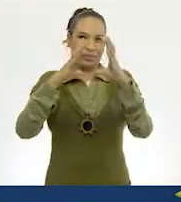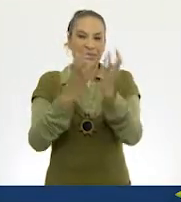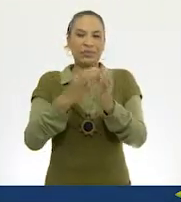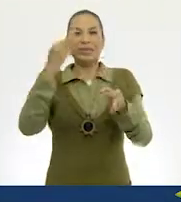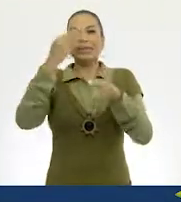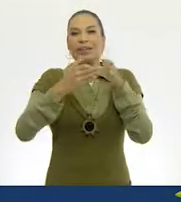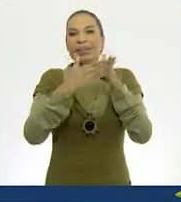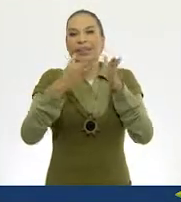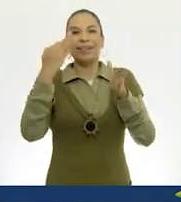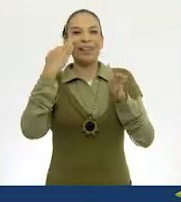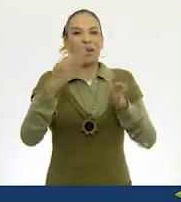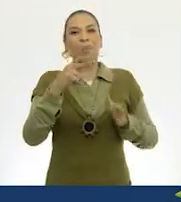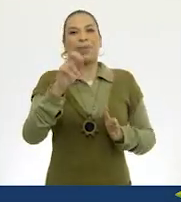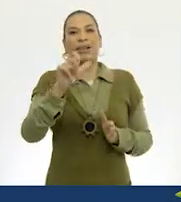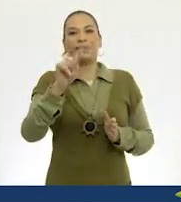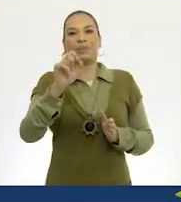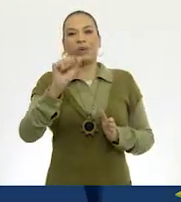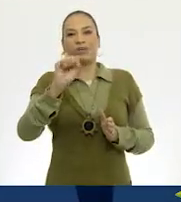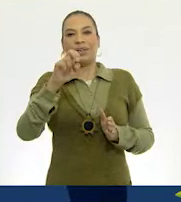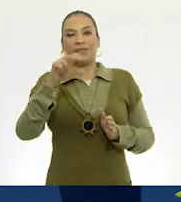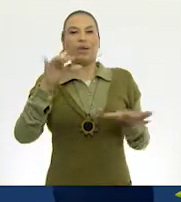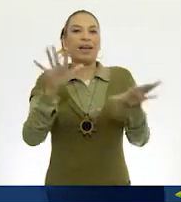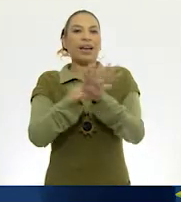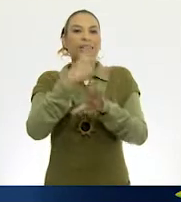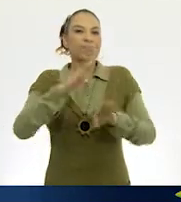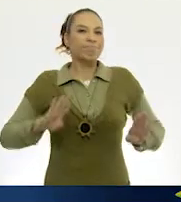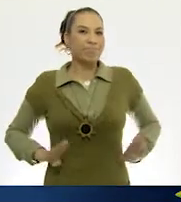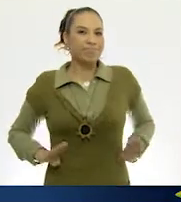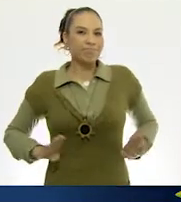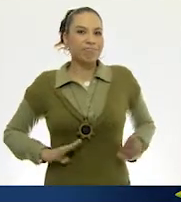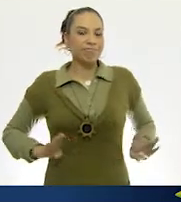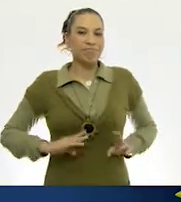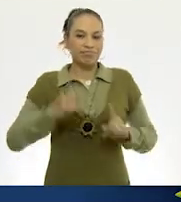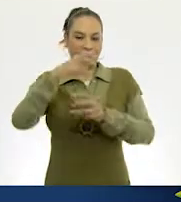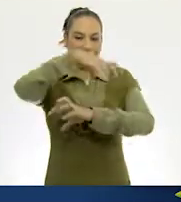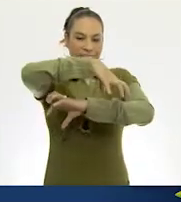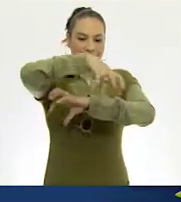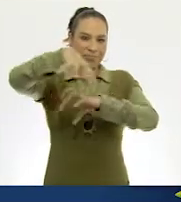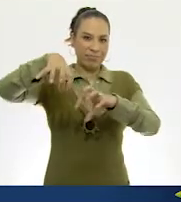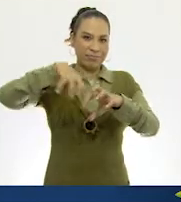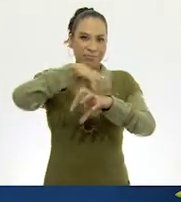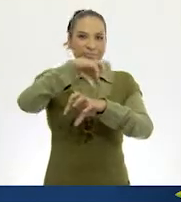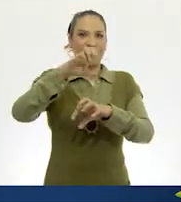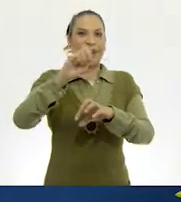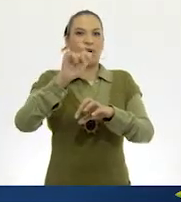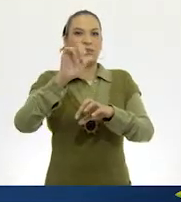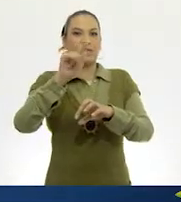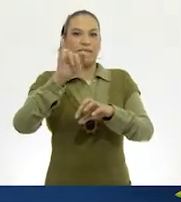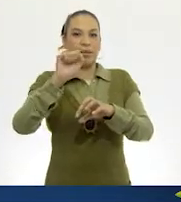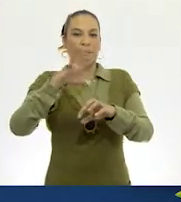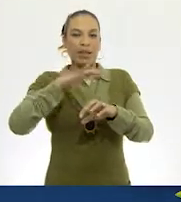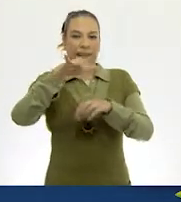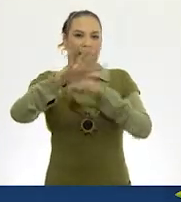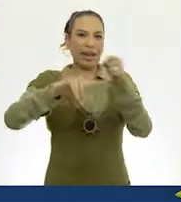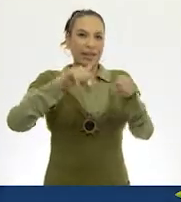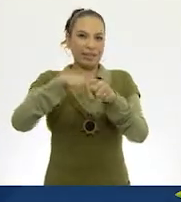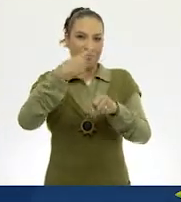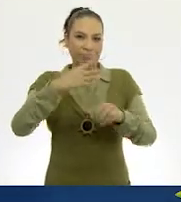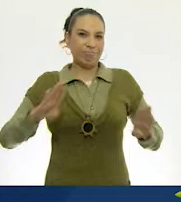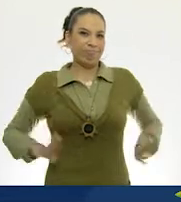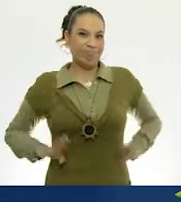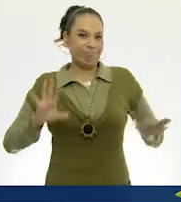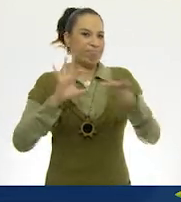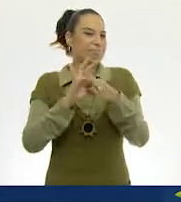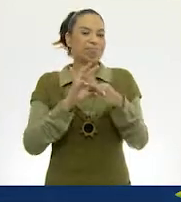del Pleistoceno modificaron las características de los ecosistemas que habitaba la megafauna, que no